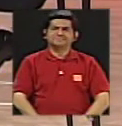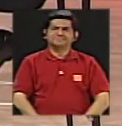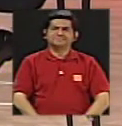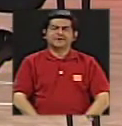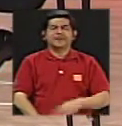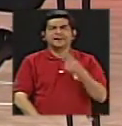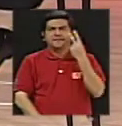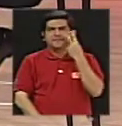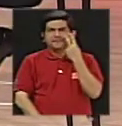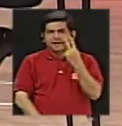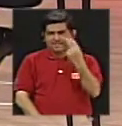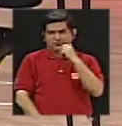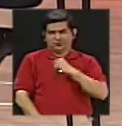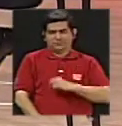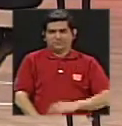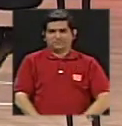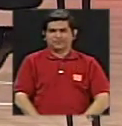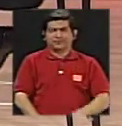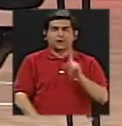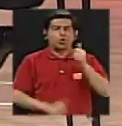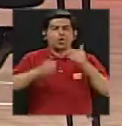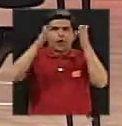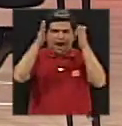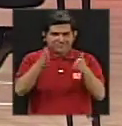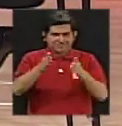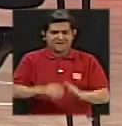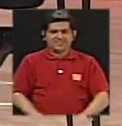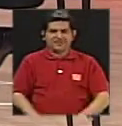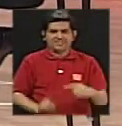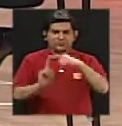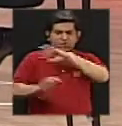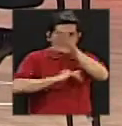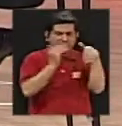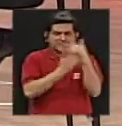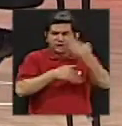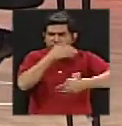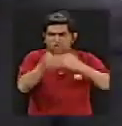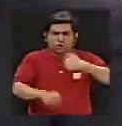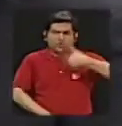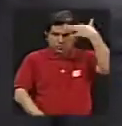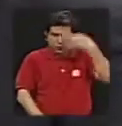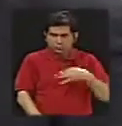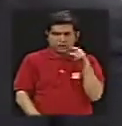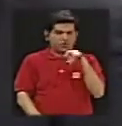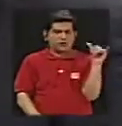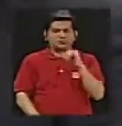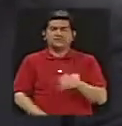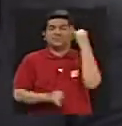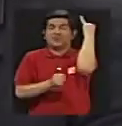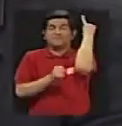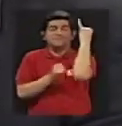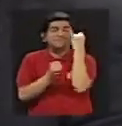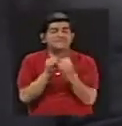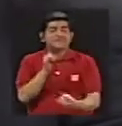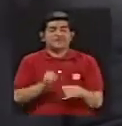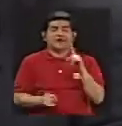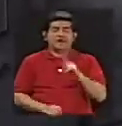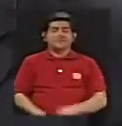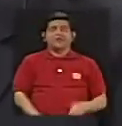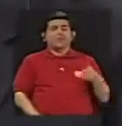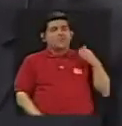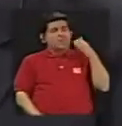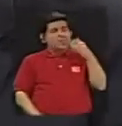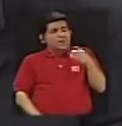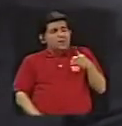vamos a ver, hay un candidato que a partir de todos esos procesos, que a mí me parece que esto es como la culminación de un